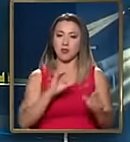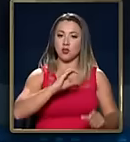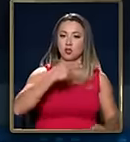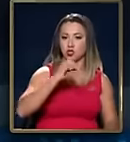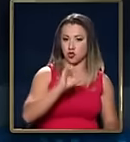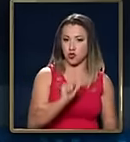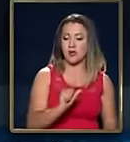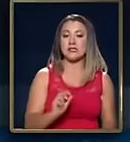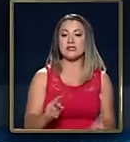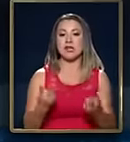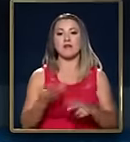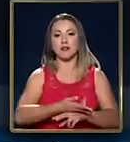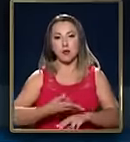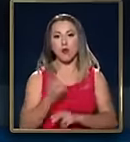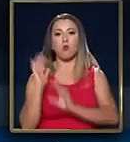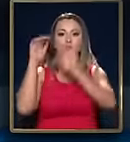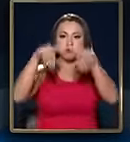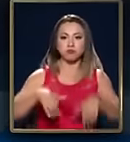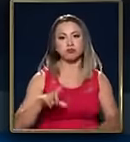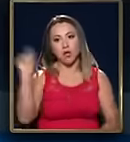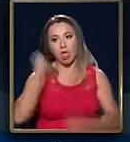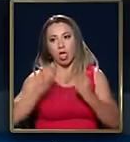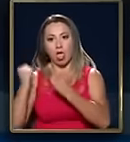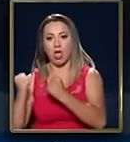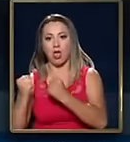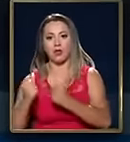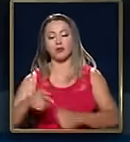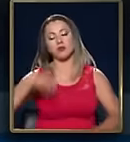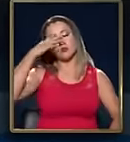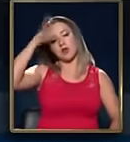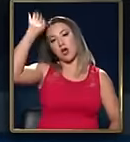Shoah, sálvate, weón, una ola, arranca, Shoah.